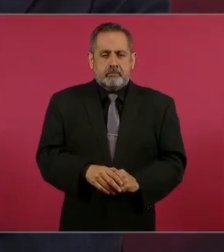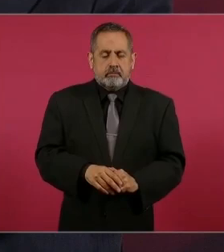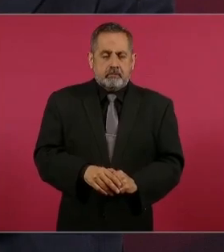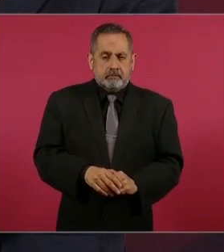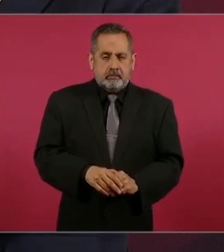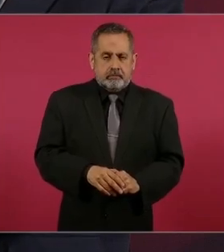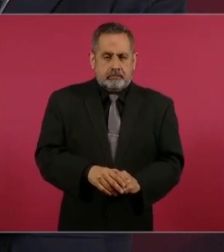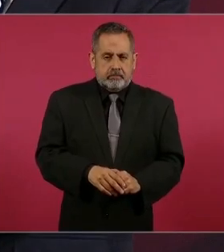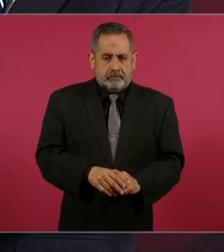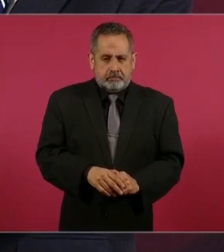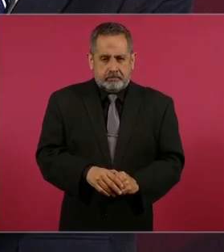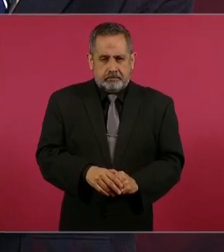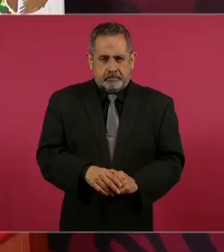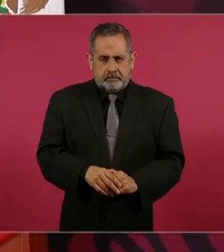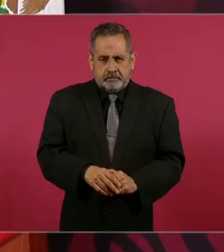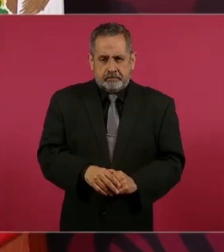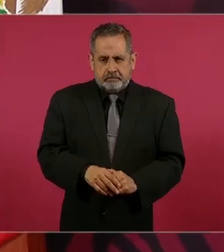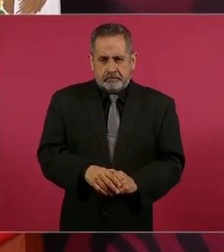familiares